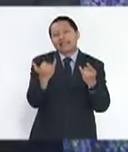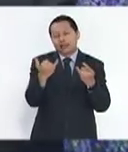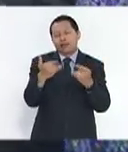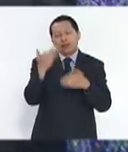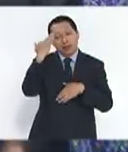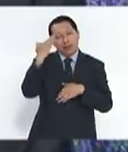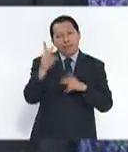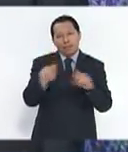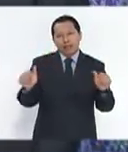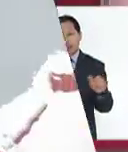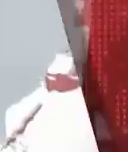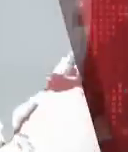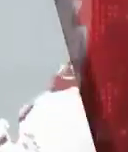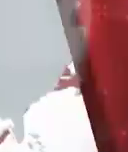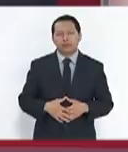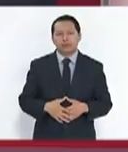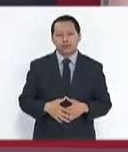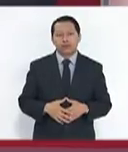de paz.